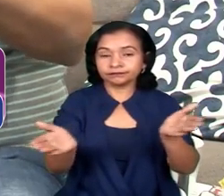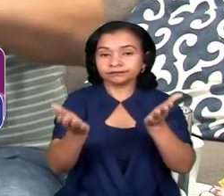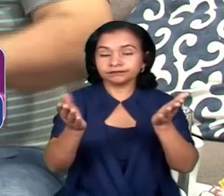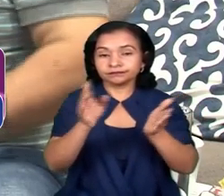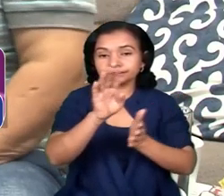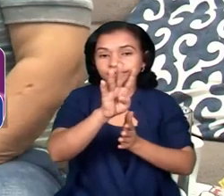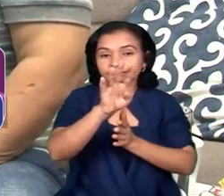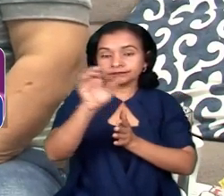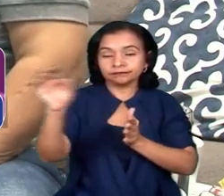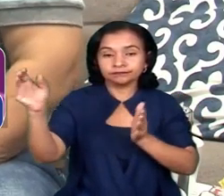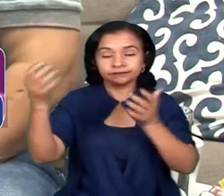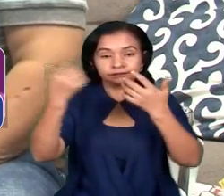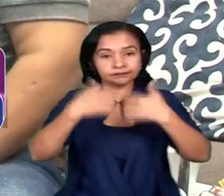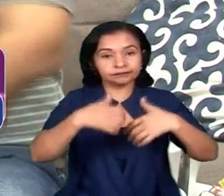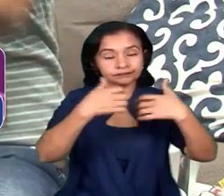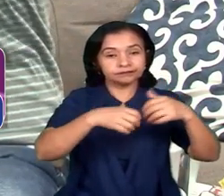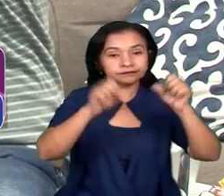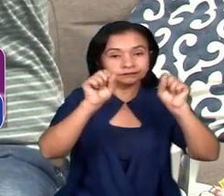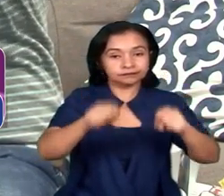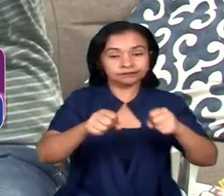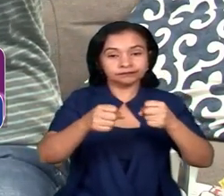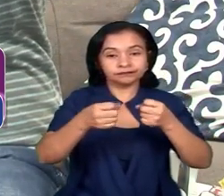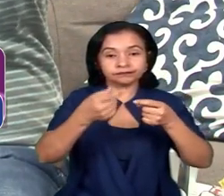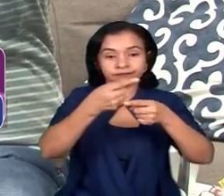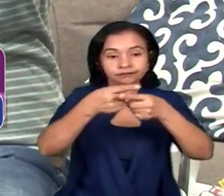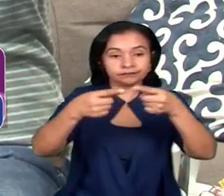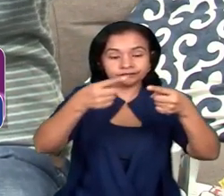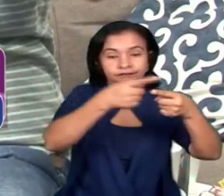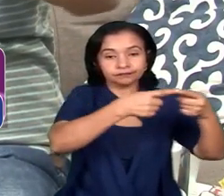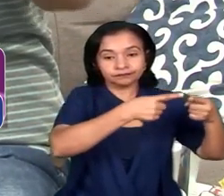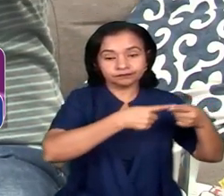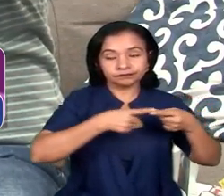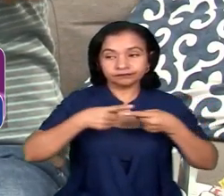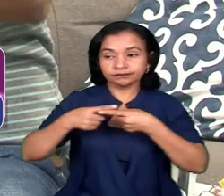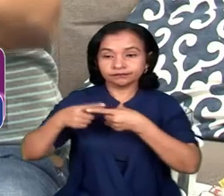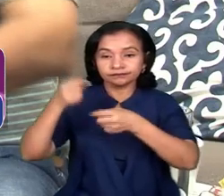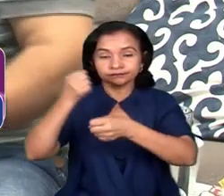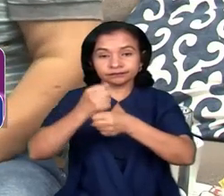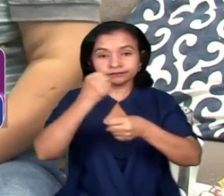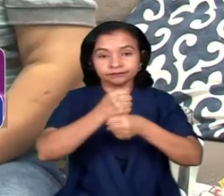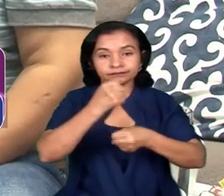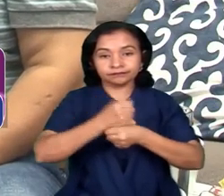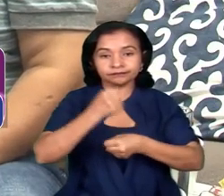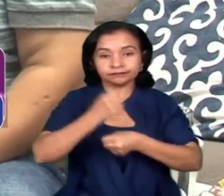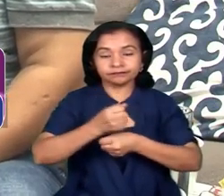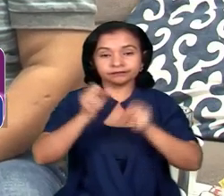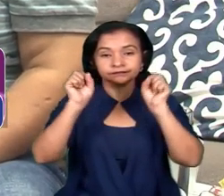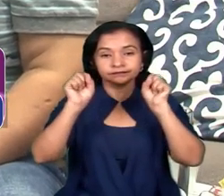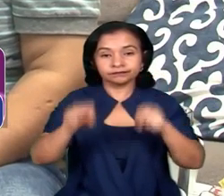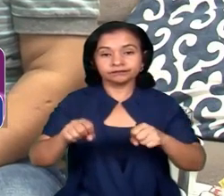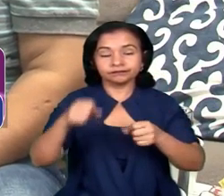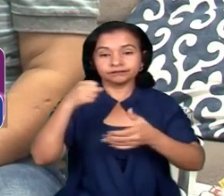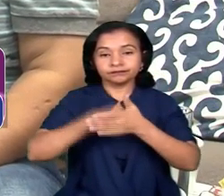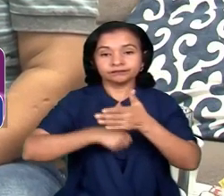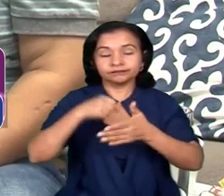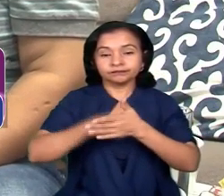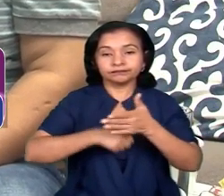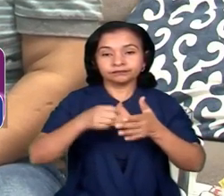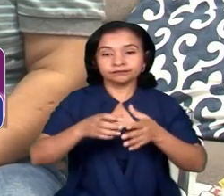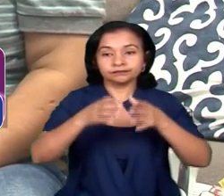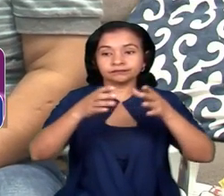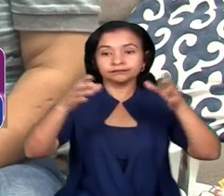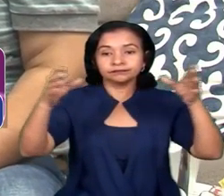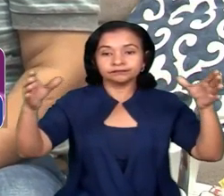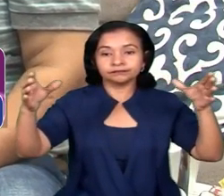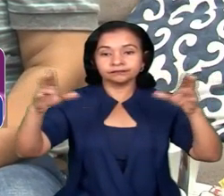esas 400 mil empresas y que podamos repartir todo lo que es el trabajo para poder fortalecer el crecimiento